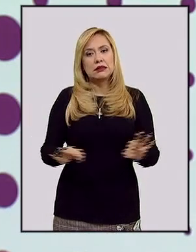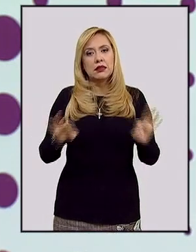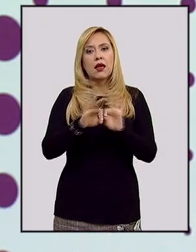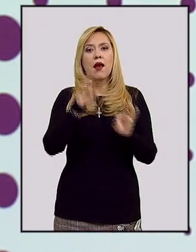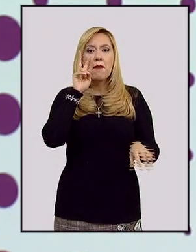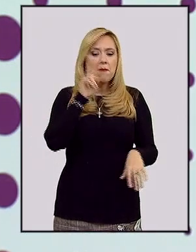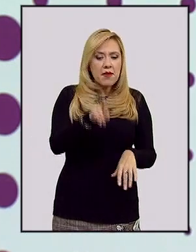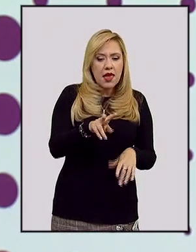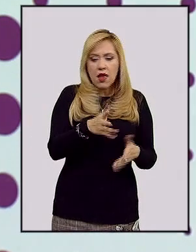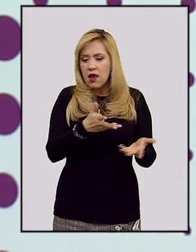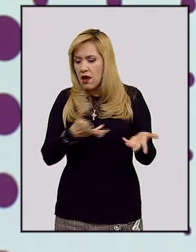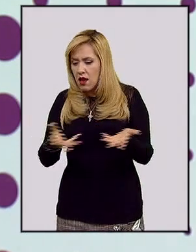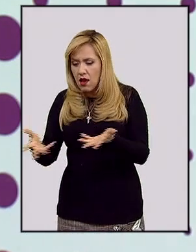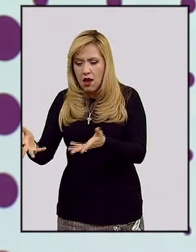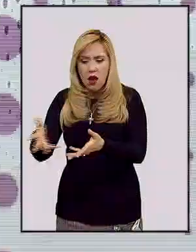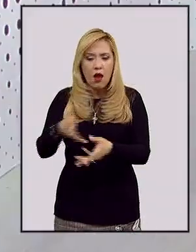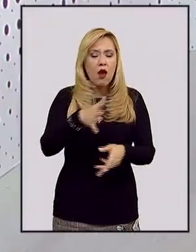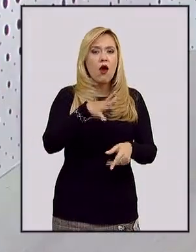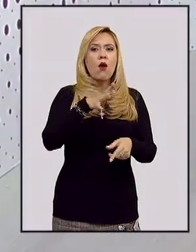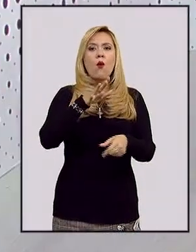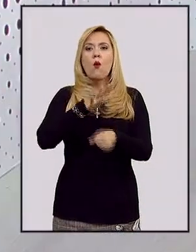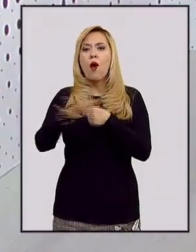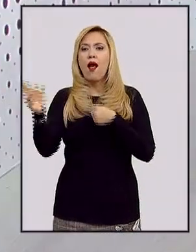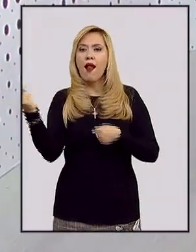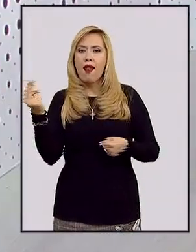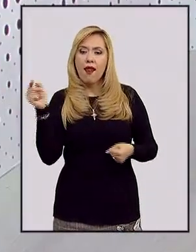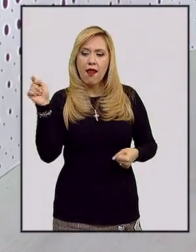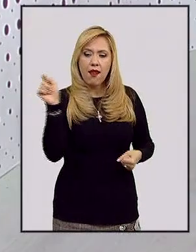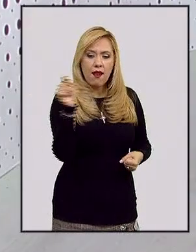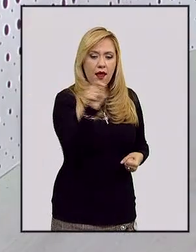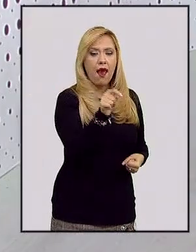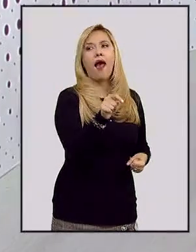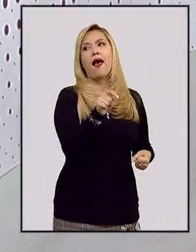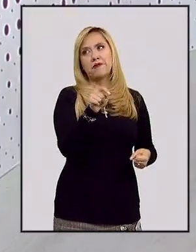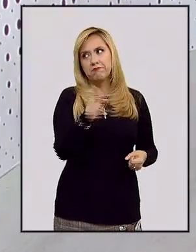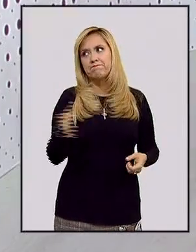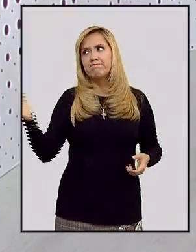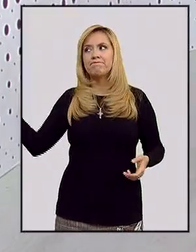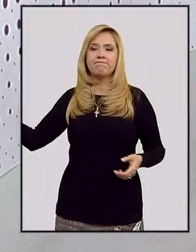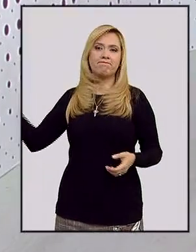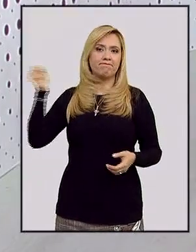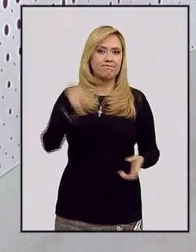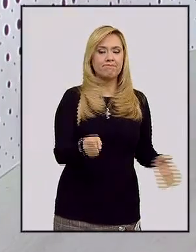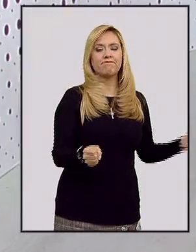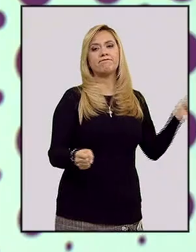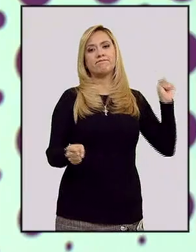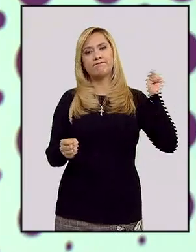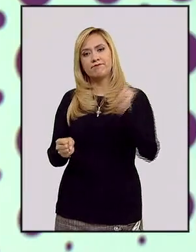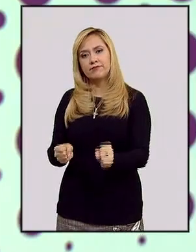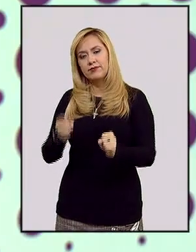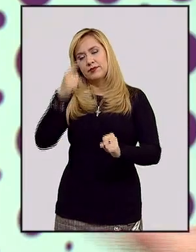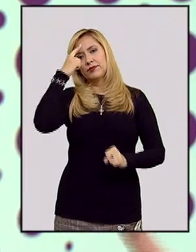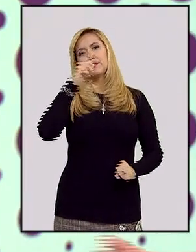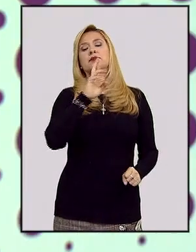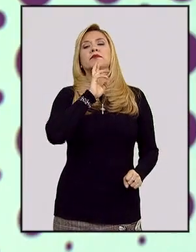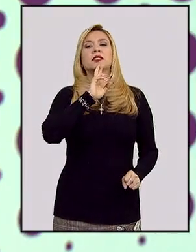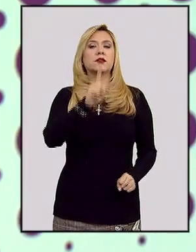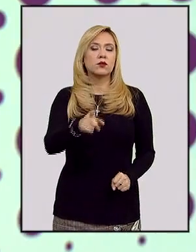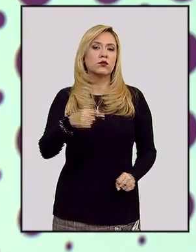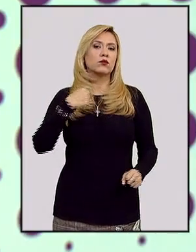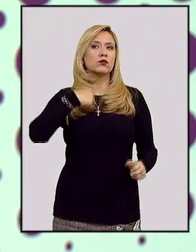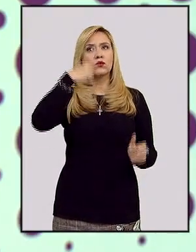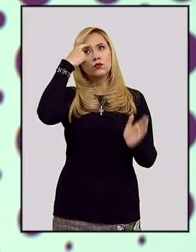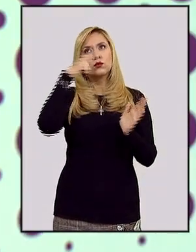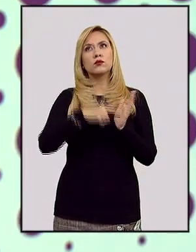dónde están las necesidades y poner esos recursos para que estos procesos sean mejores. Además, yo creo